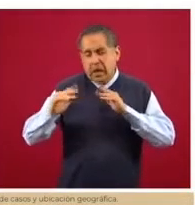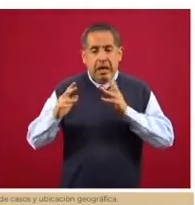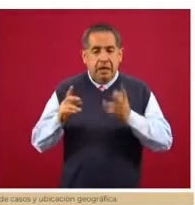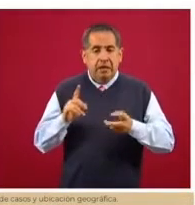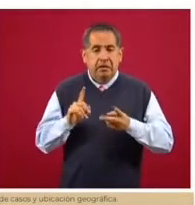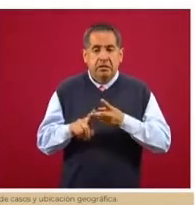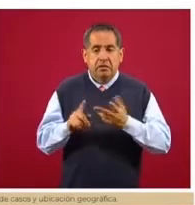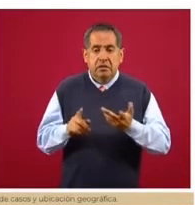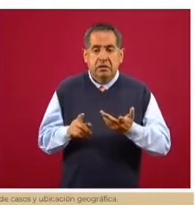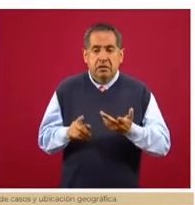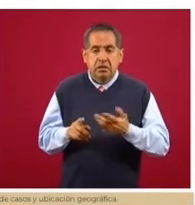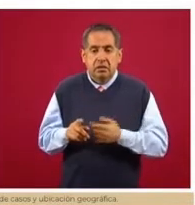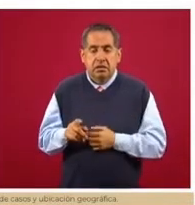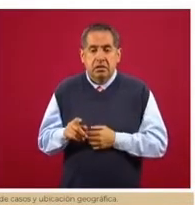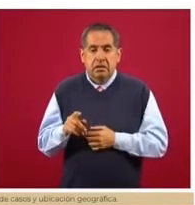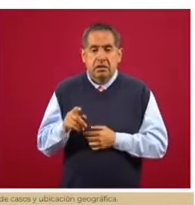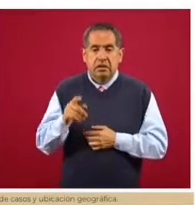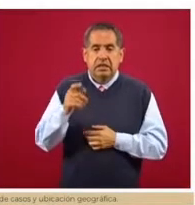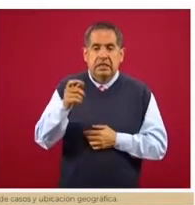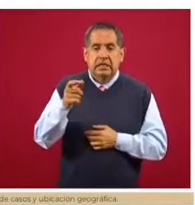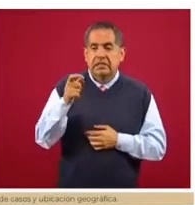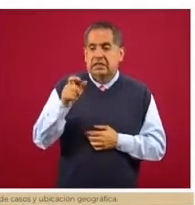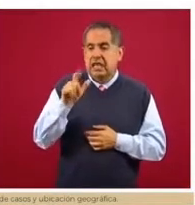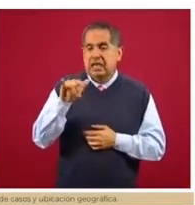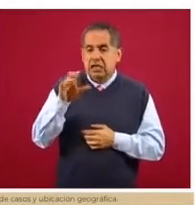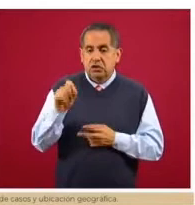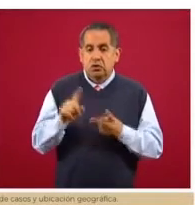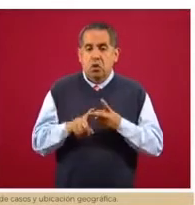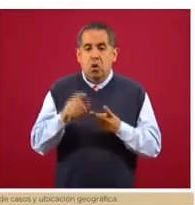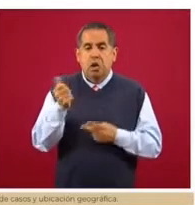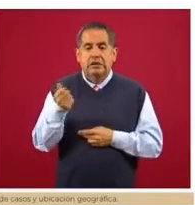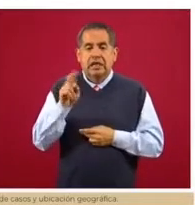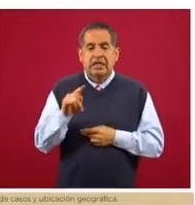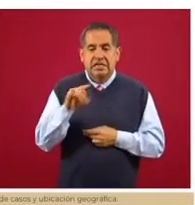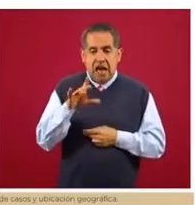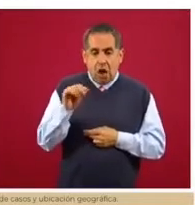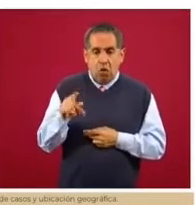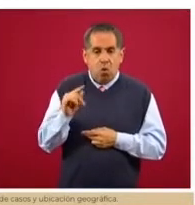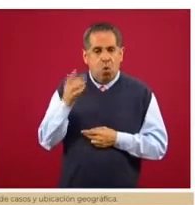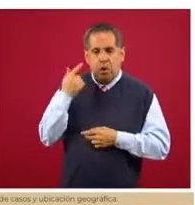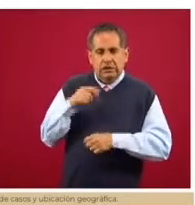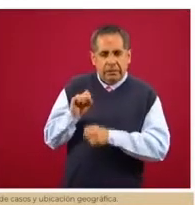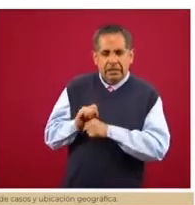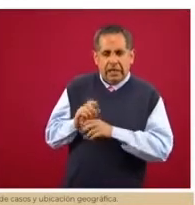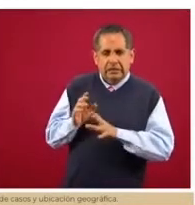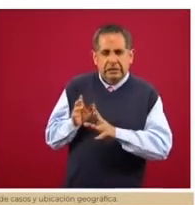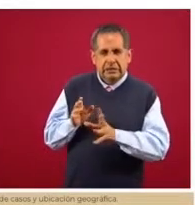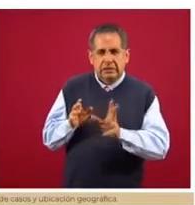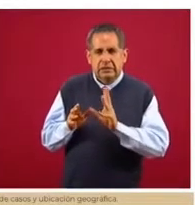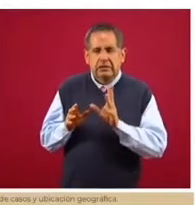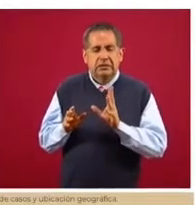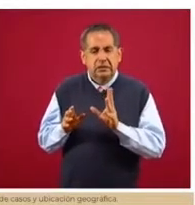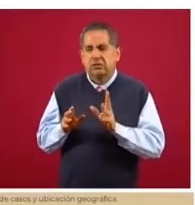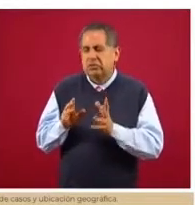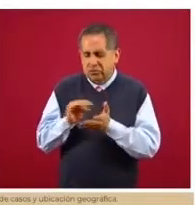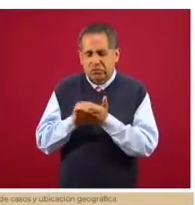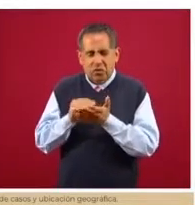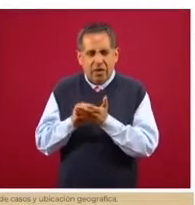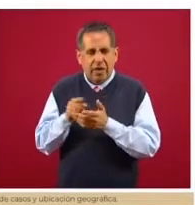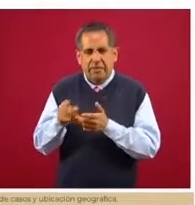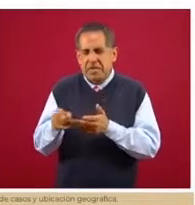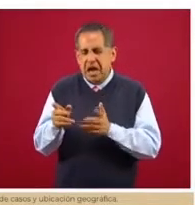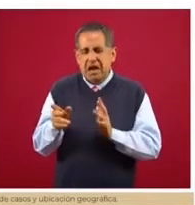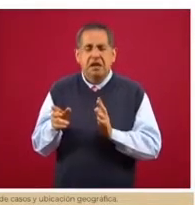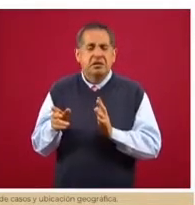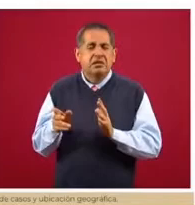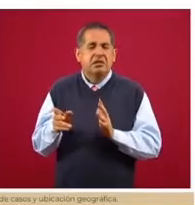y siendo Xalisco y Santiago Escuintla los que en las últimas semanas han continuado con esta tendencia